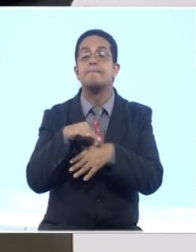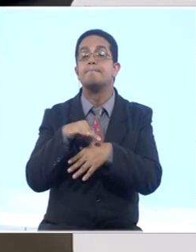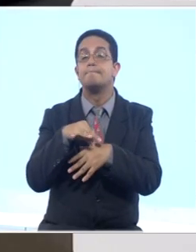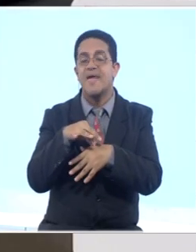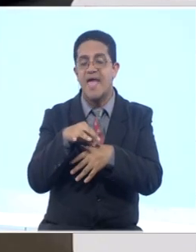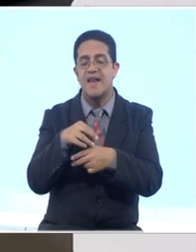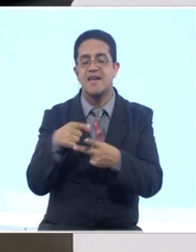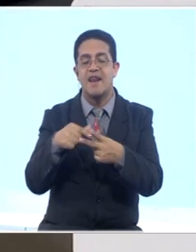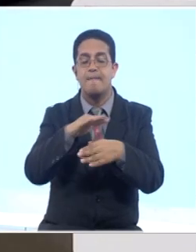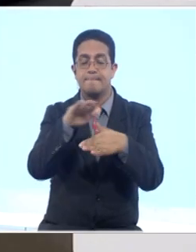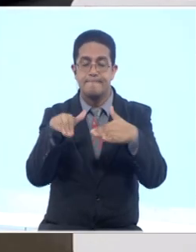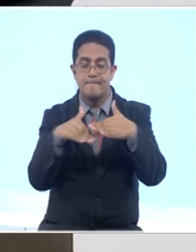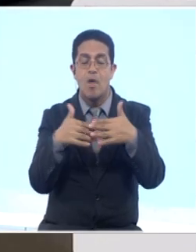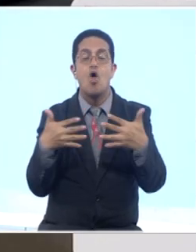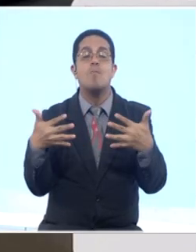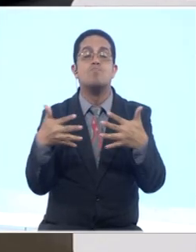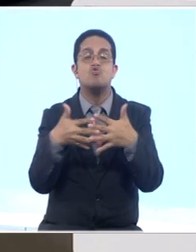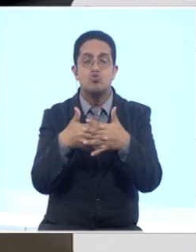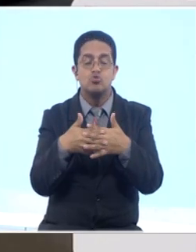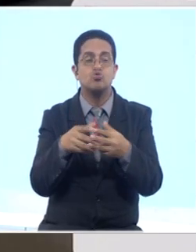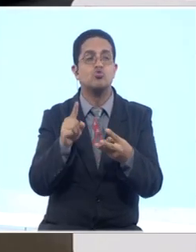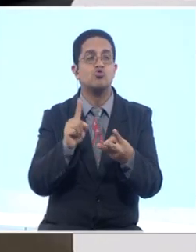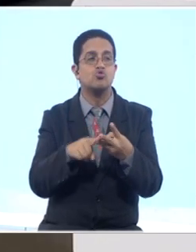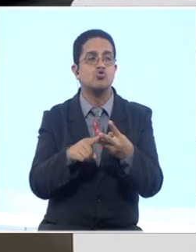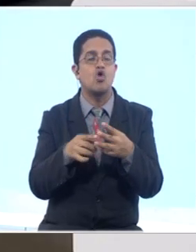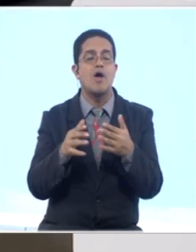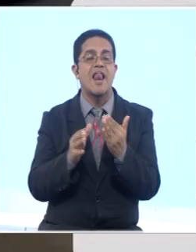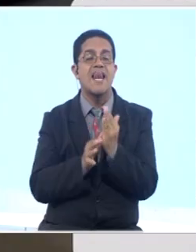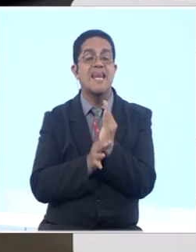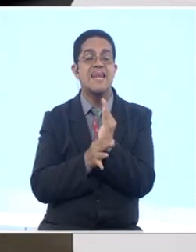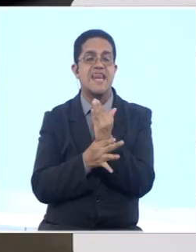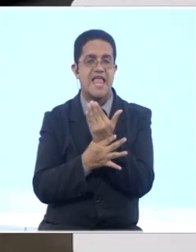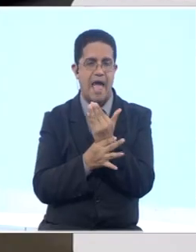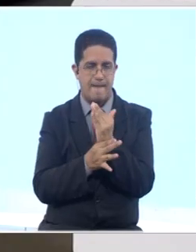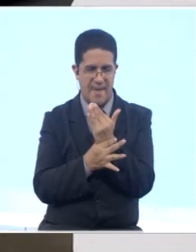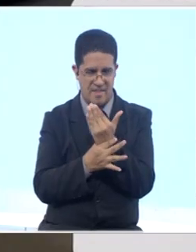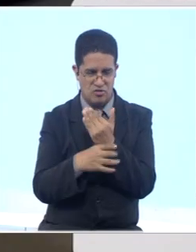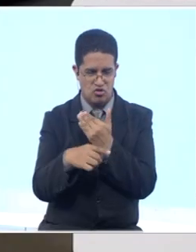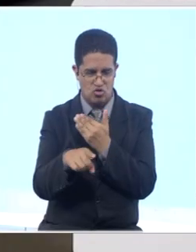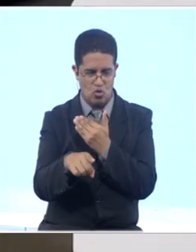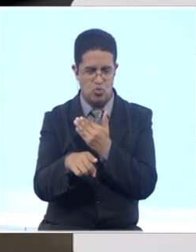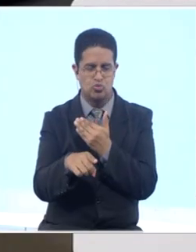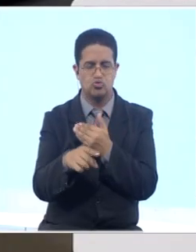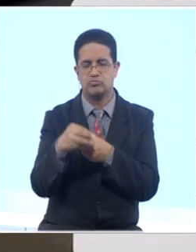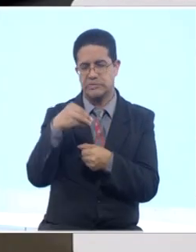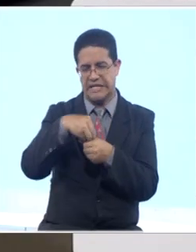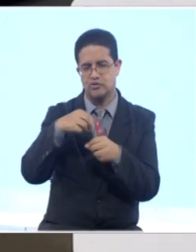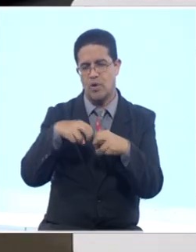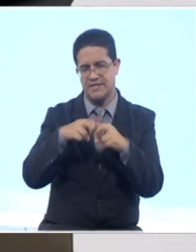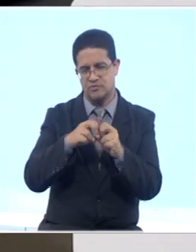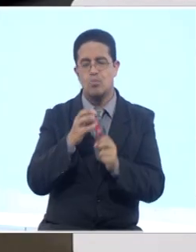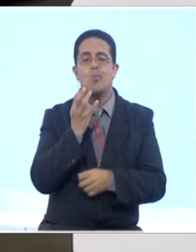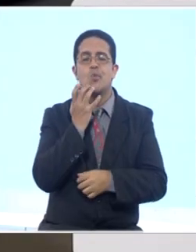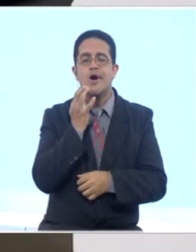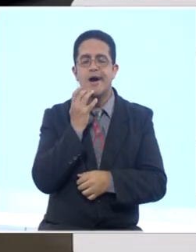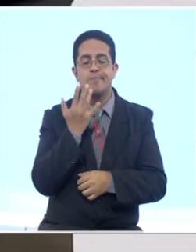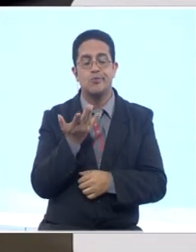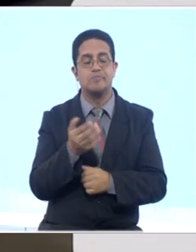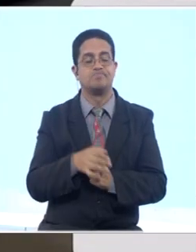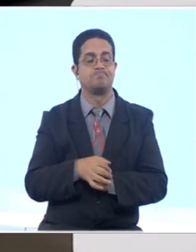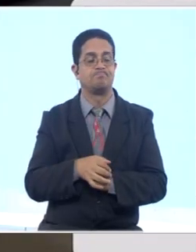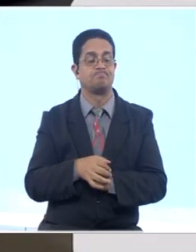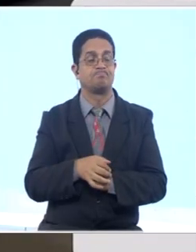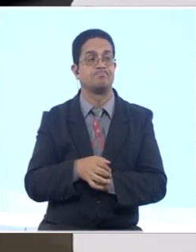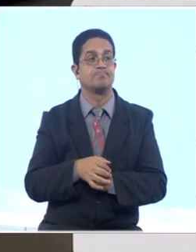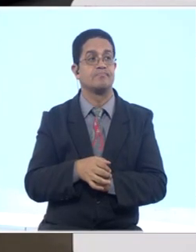el músculo, la fascia, los ligamentos, las estructuras que componen las articulaciones, por ejemplo. Sin